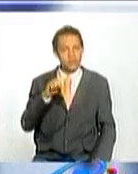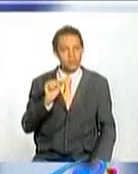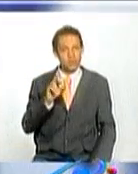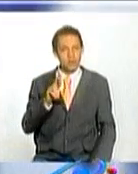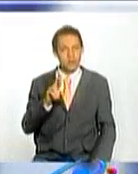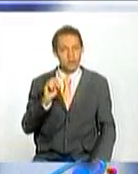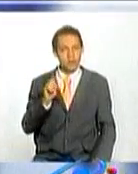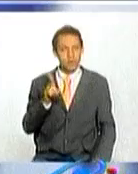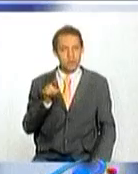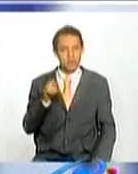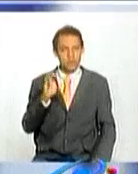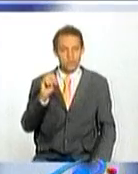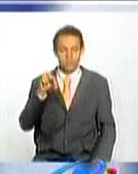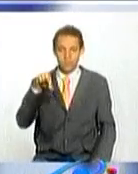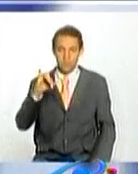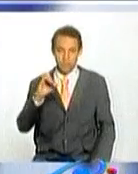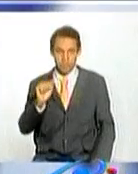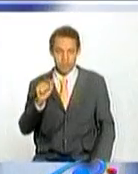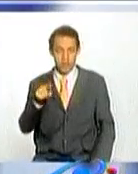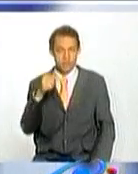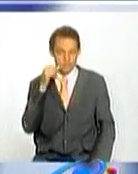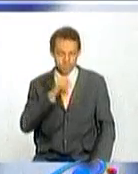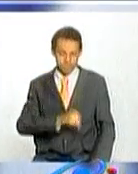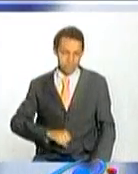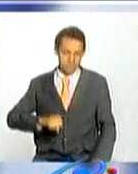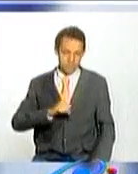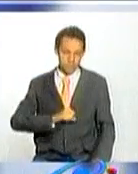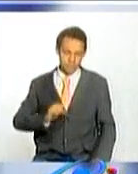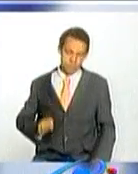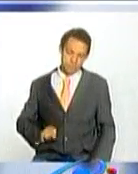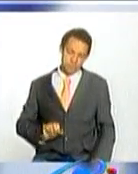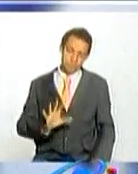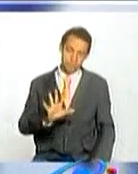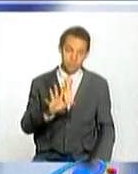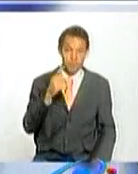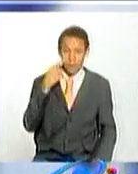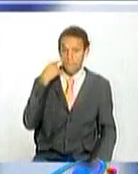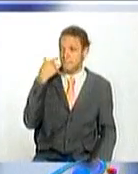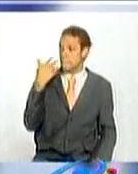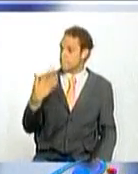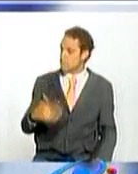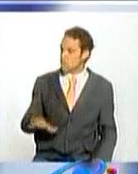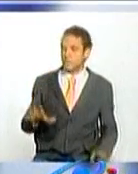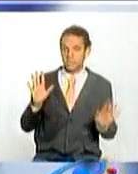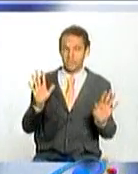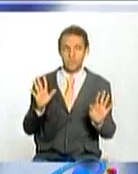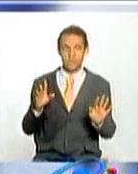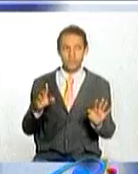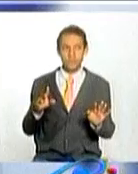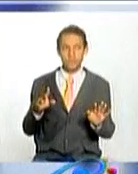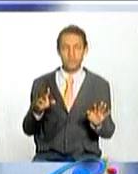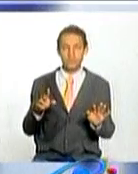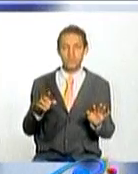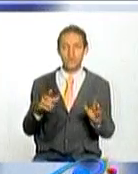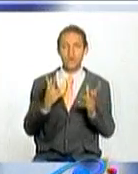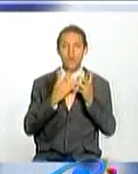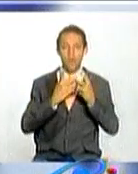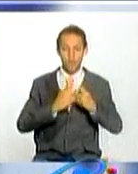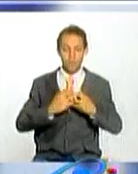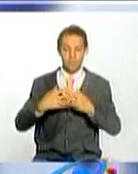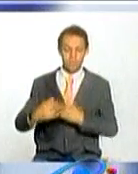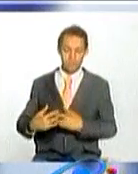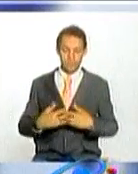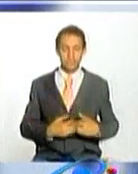digamos, que hacer un descarte de otras patologías. Si nosotros miramos, acabamos de pasar 11 órganos: